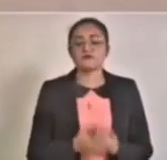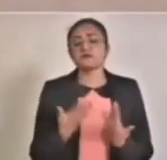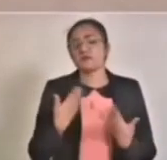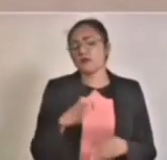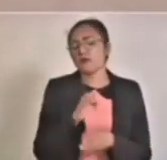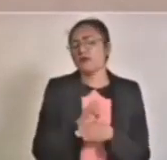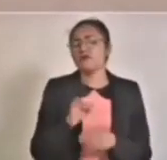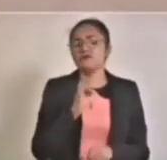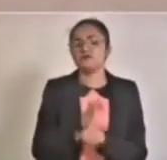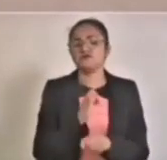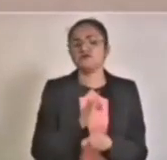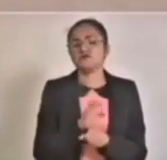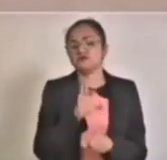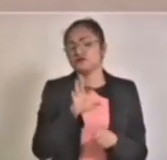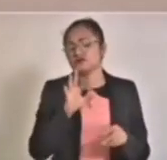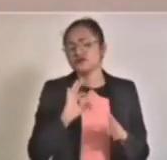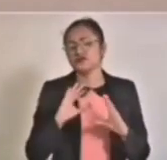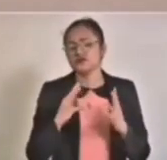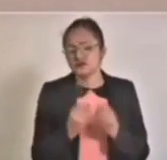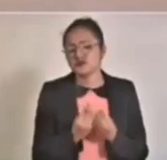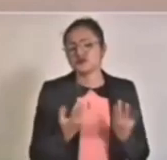a tomar una decisión juntos,